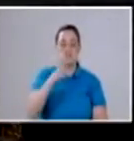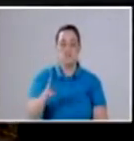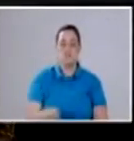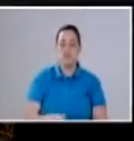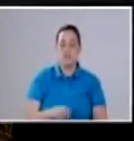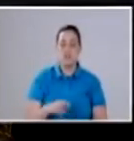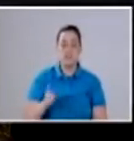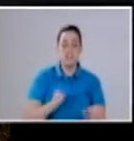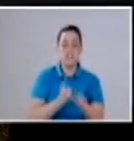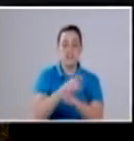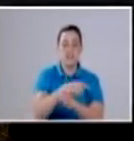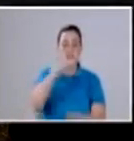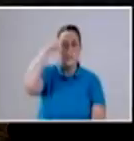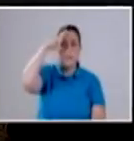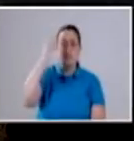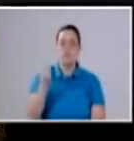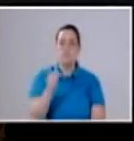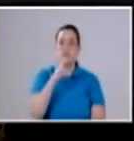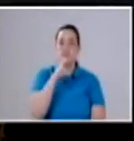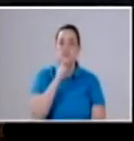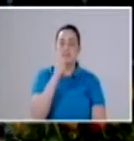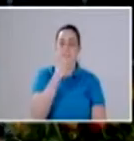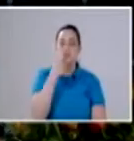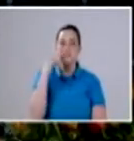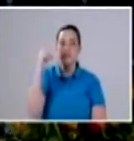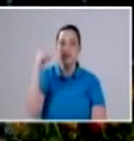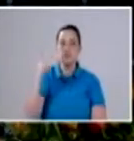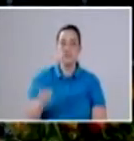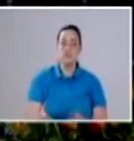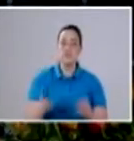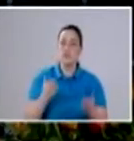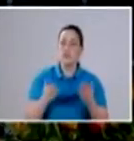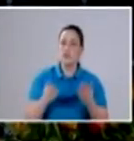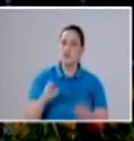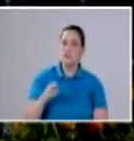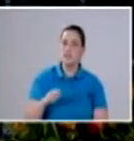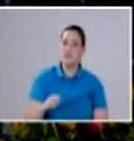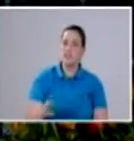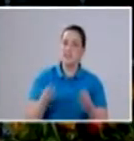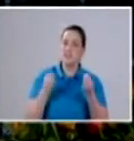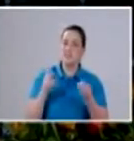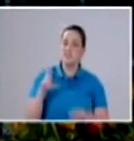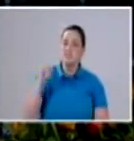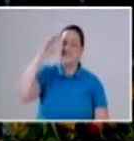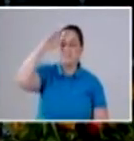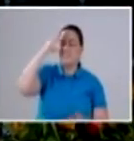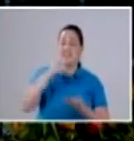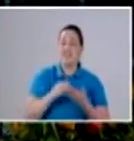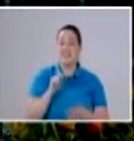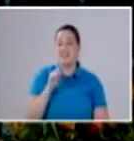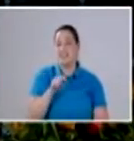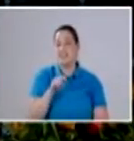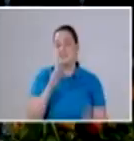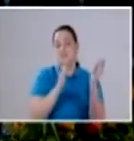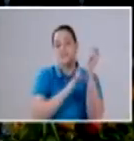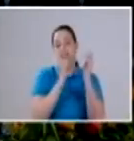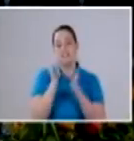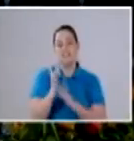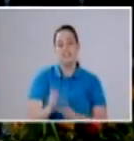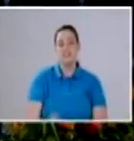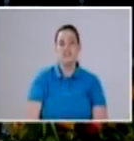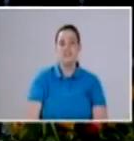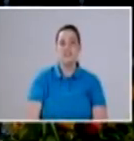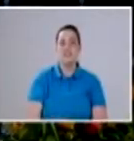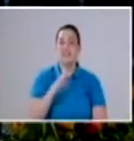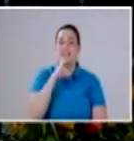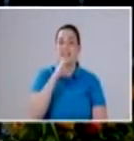es Dios, amén. Bueno, aunque muchos no lo crean y pataleen y hagan lo que quieran, Jesús